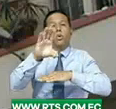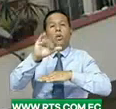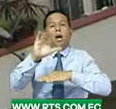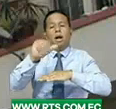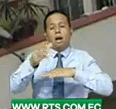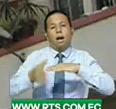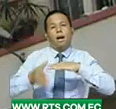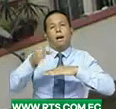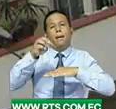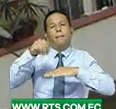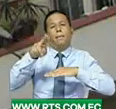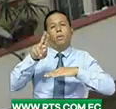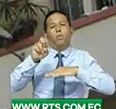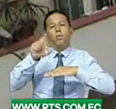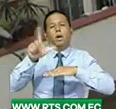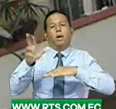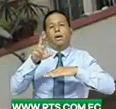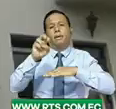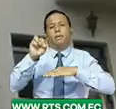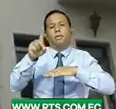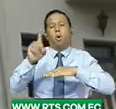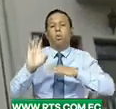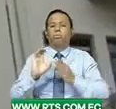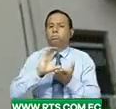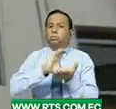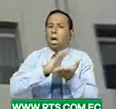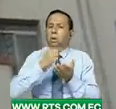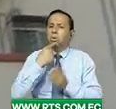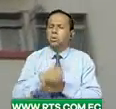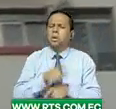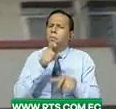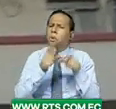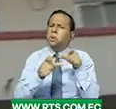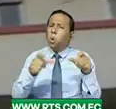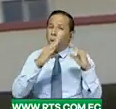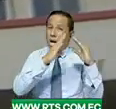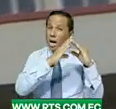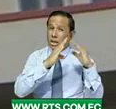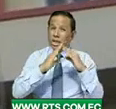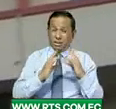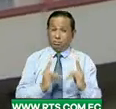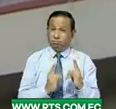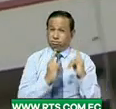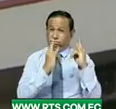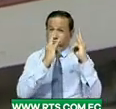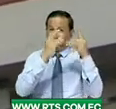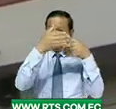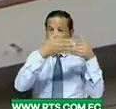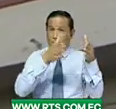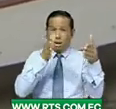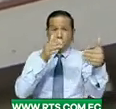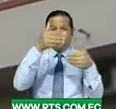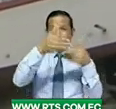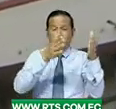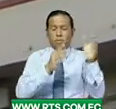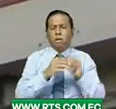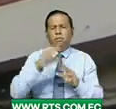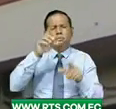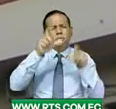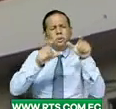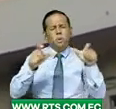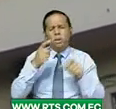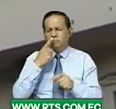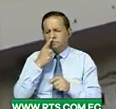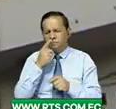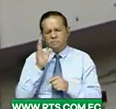el centro de Guayaquil. Decían los moradores del inmueble que percibían malos olores en uno de los pisos altos. Cuando